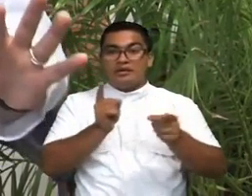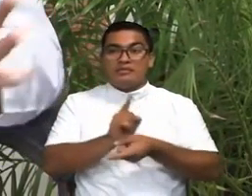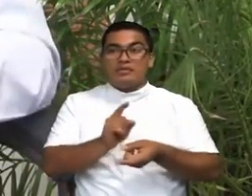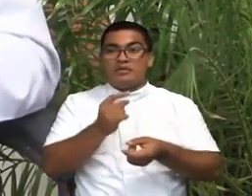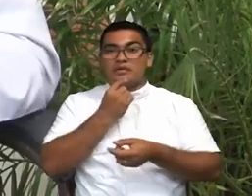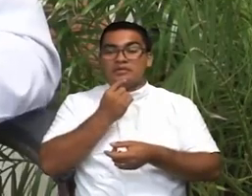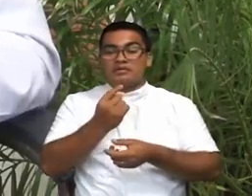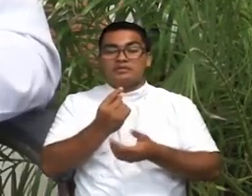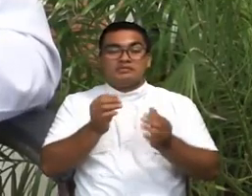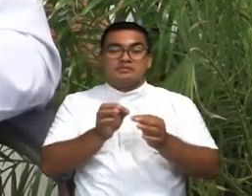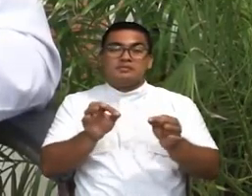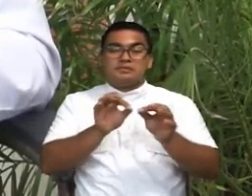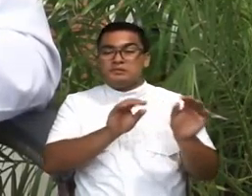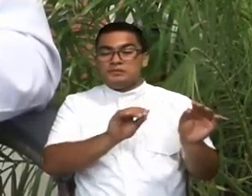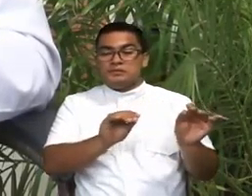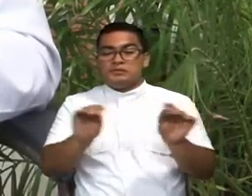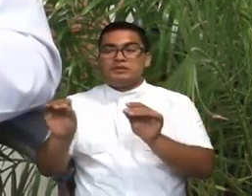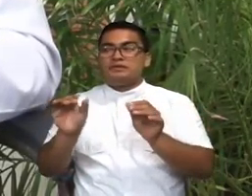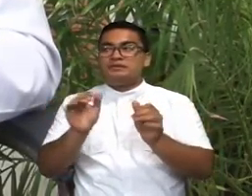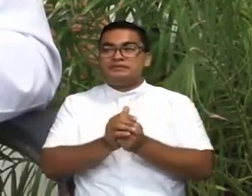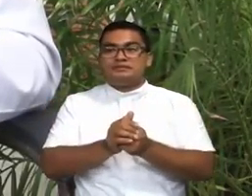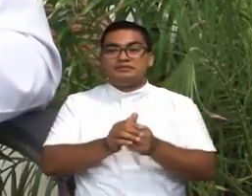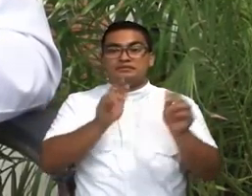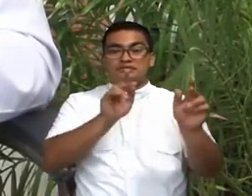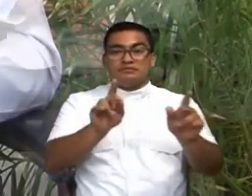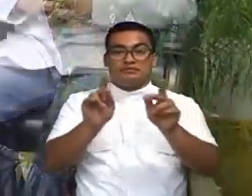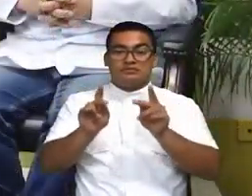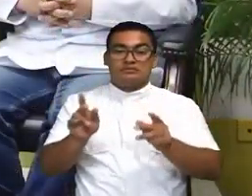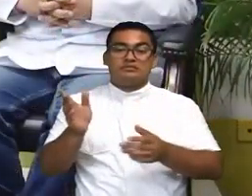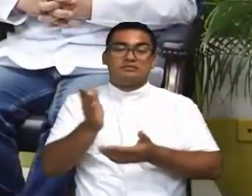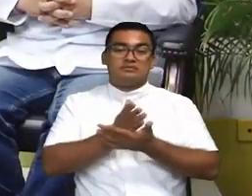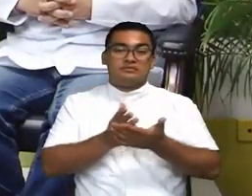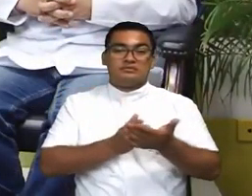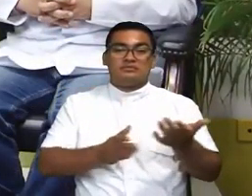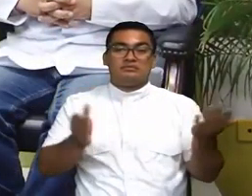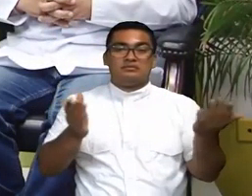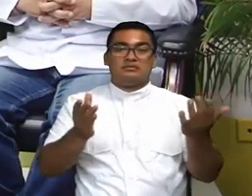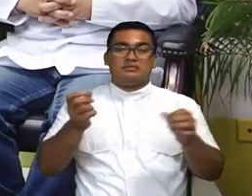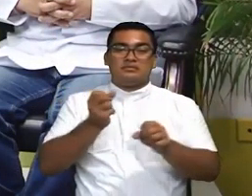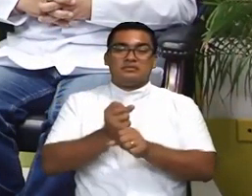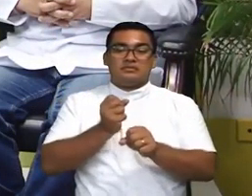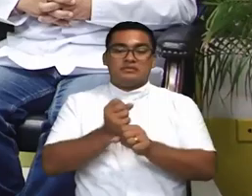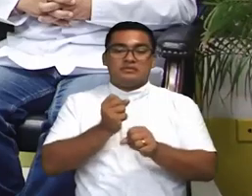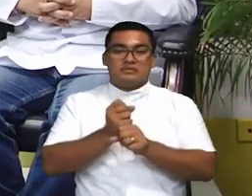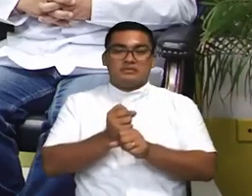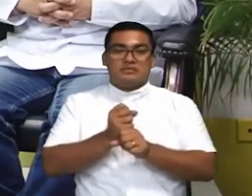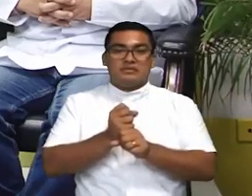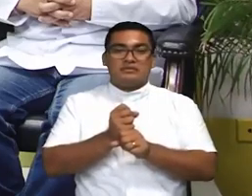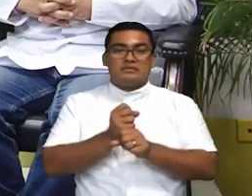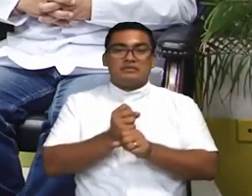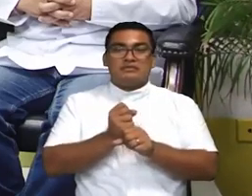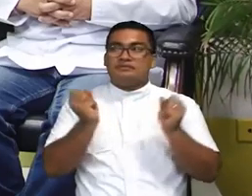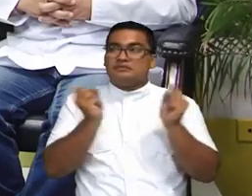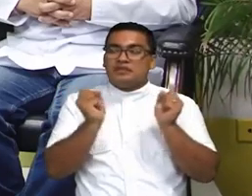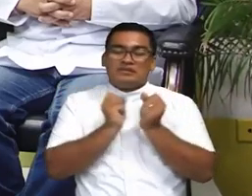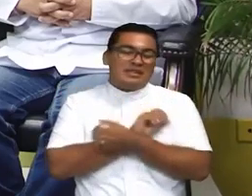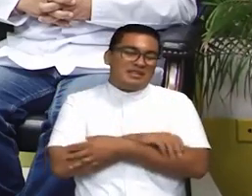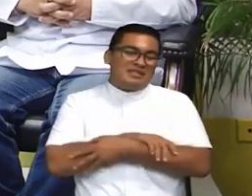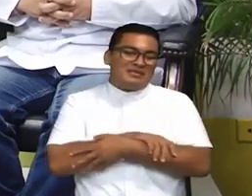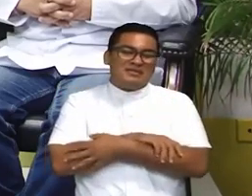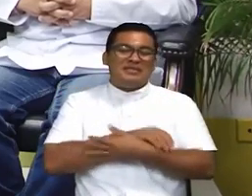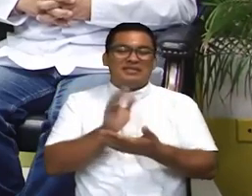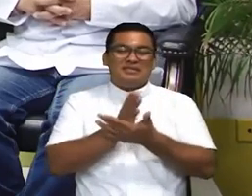menos en el tiempo de frío, ¿ya? Y para las personas que, dependiendo de su trabajo, están expuestas a estos cuartos fríos.